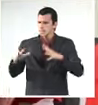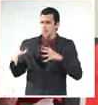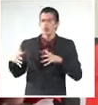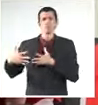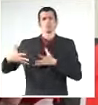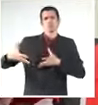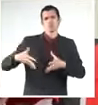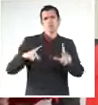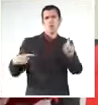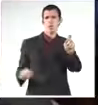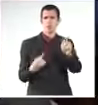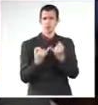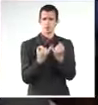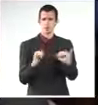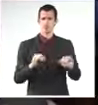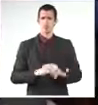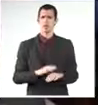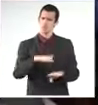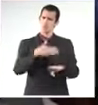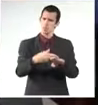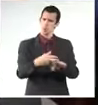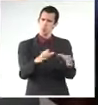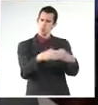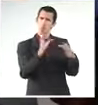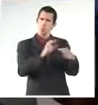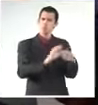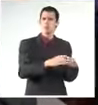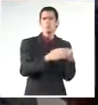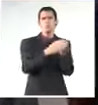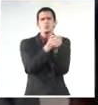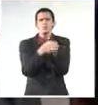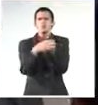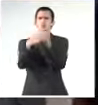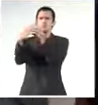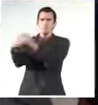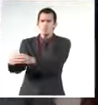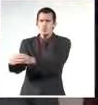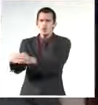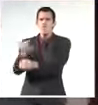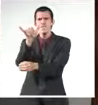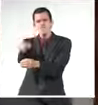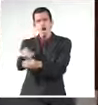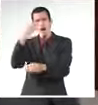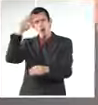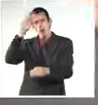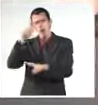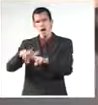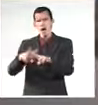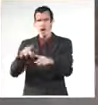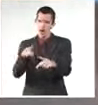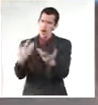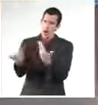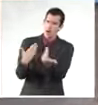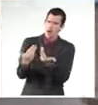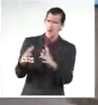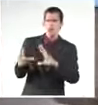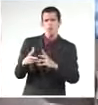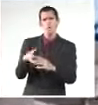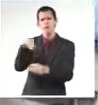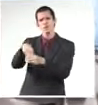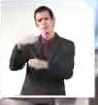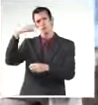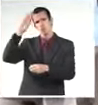La Habana a intercambiar con amigos del Instituto de Amistad con los Pueblos, tal como lo afirmó Roberto Payano, presidente de la campaña